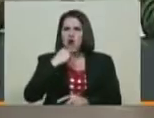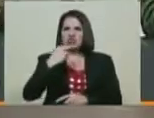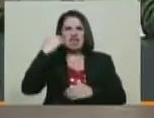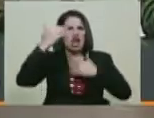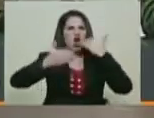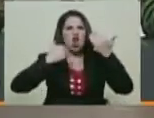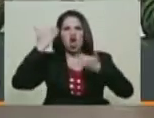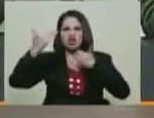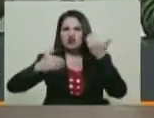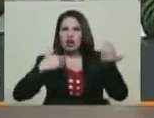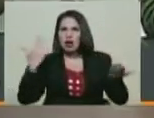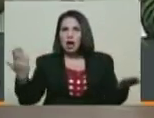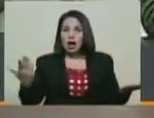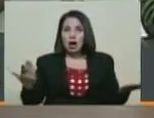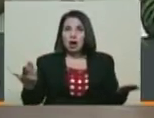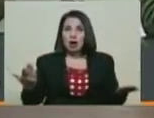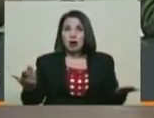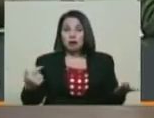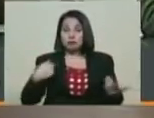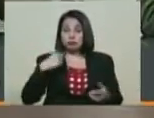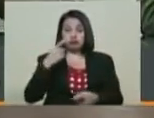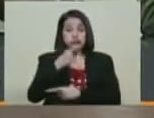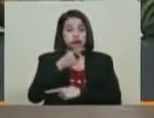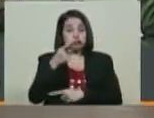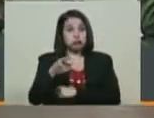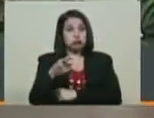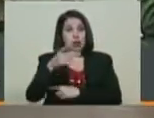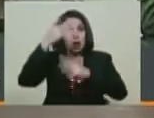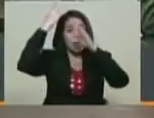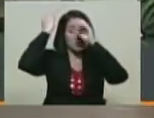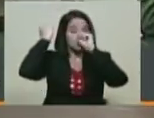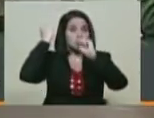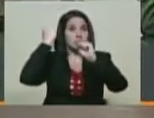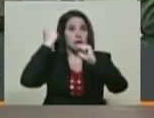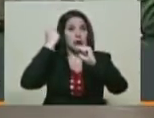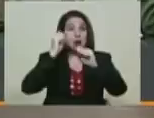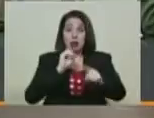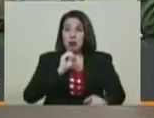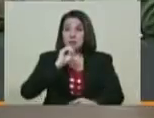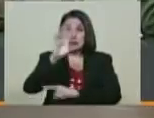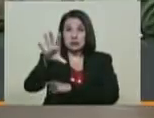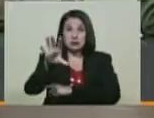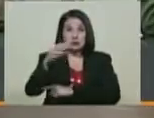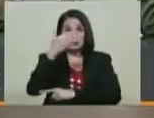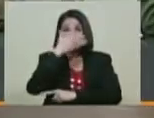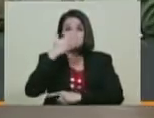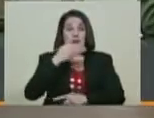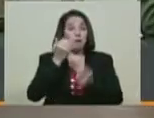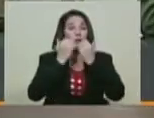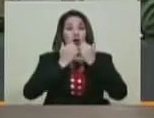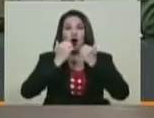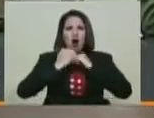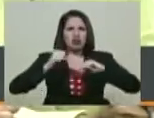grosera. Yo le ordené al canciller, le transmita una nota de